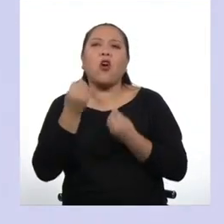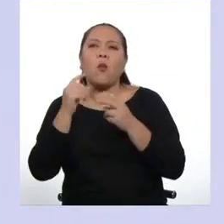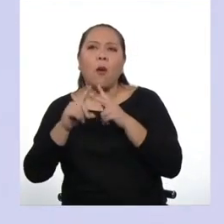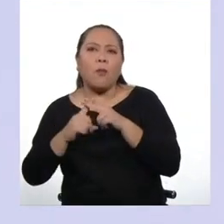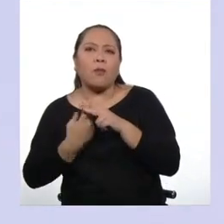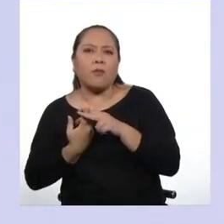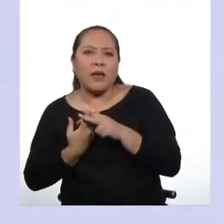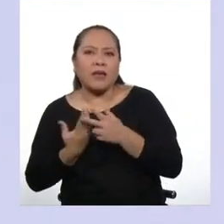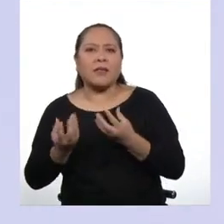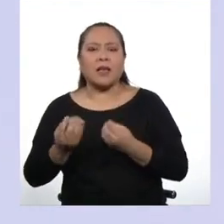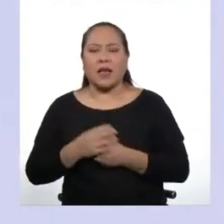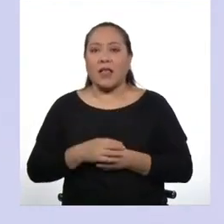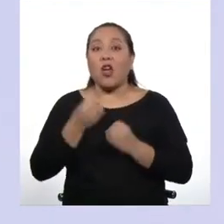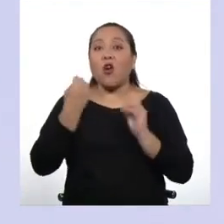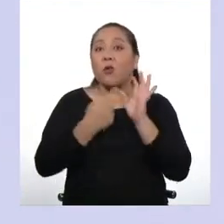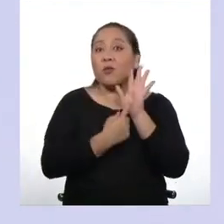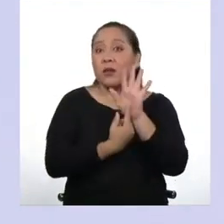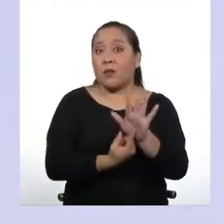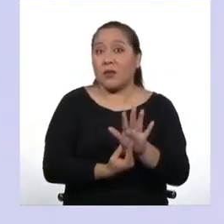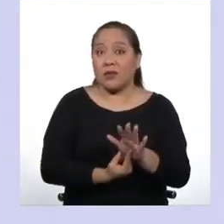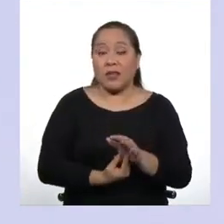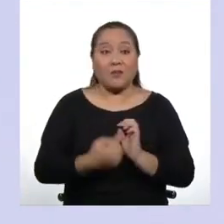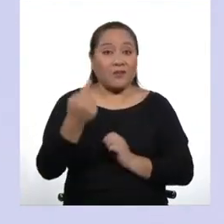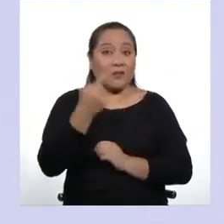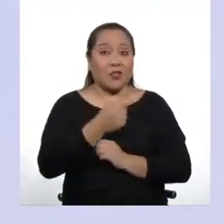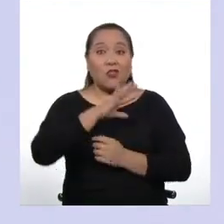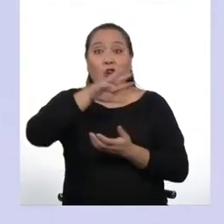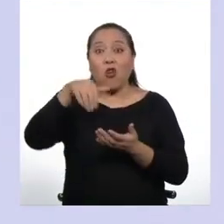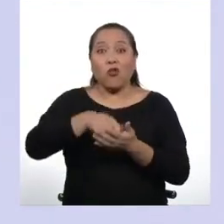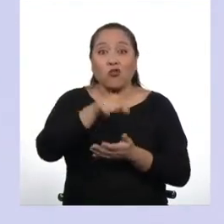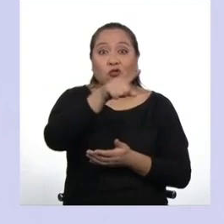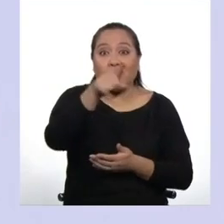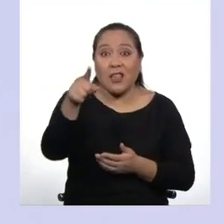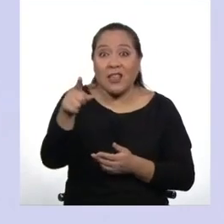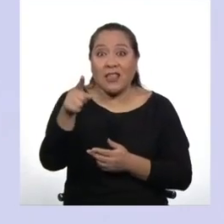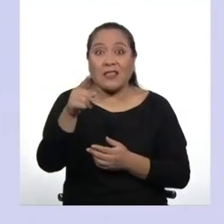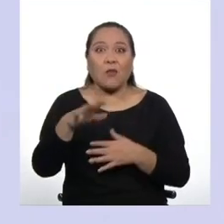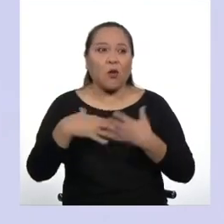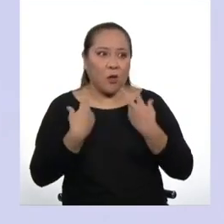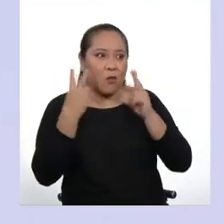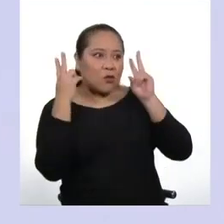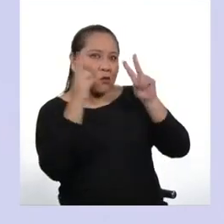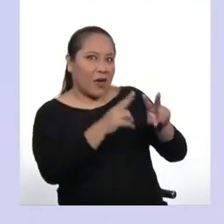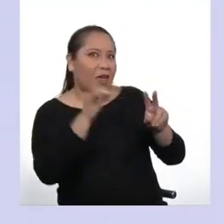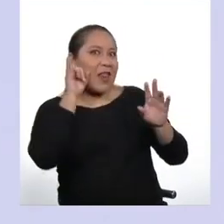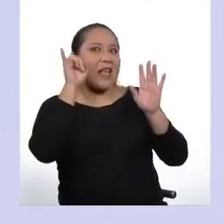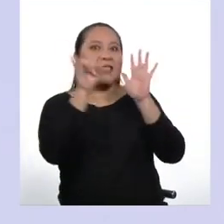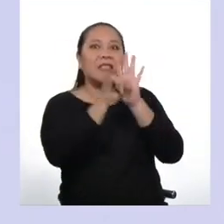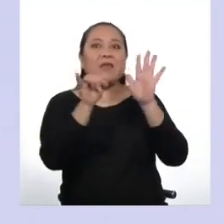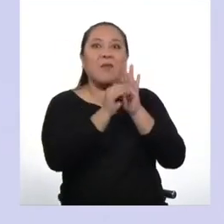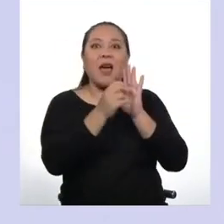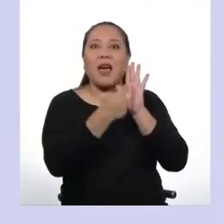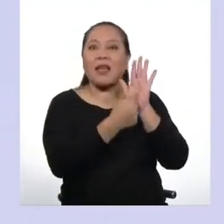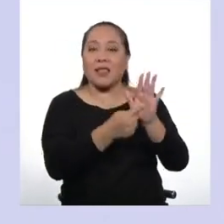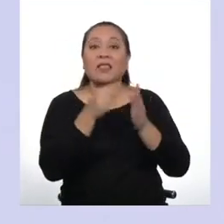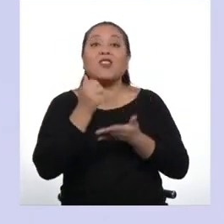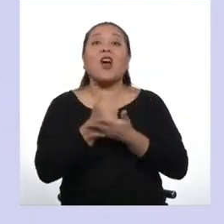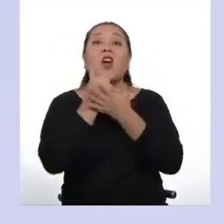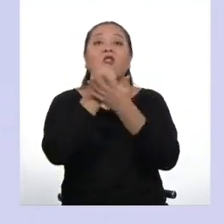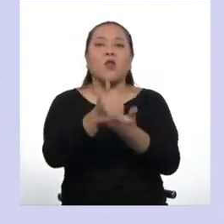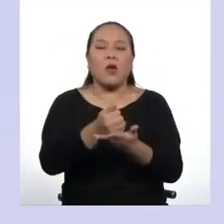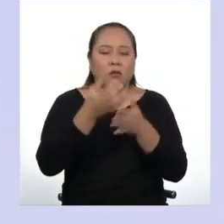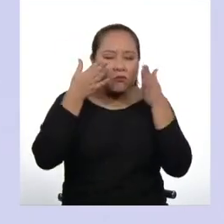manifiestan. Pati y todos los niños y niñas en casa veamos juntos las siguientes imágenes que nos ayudarán